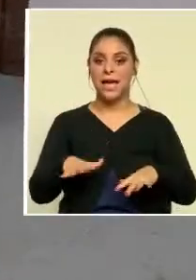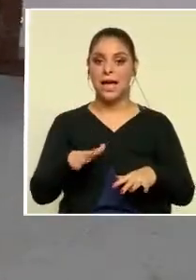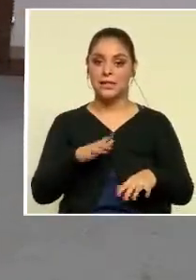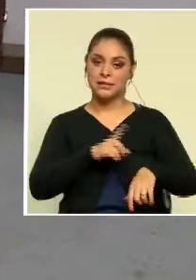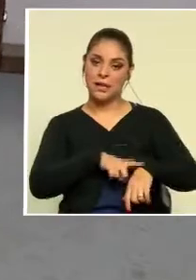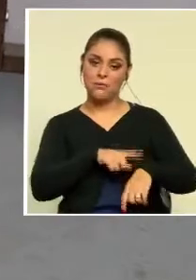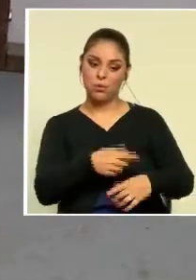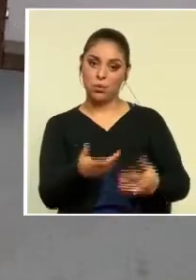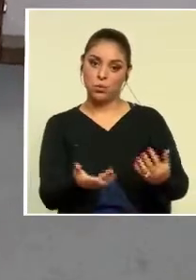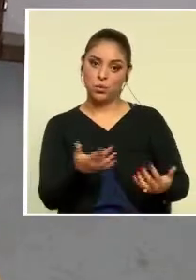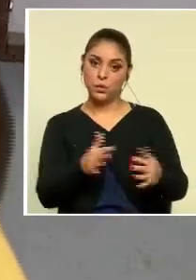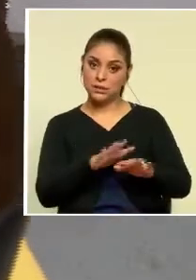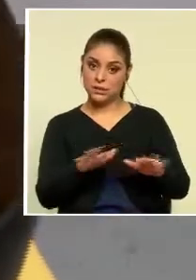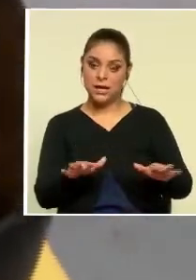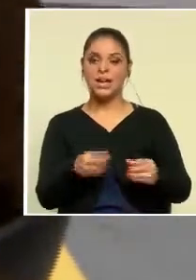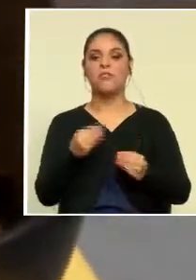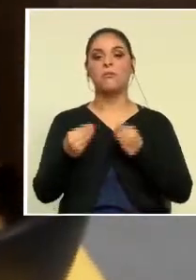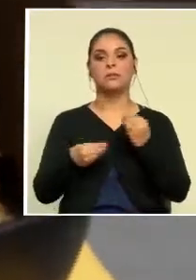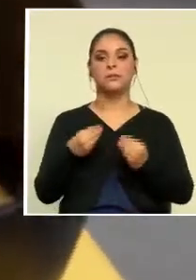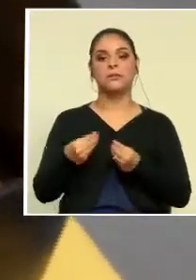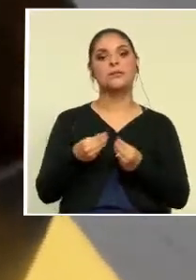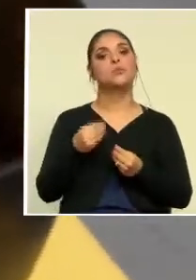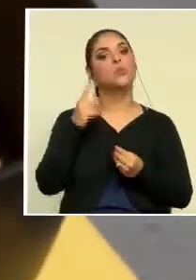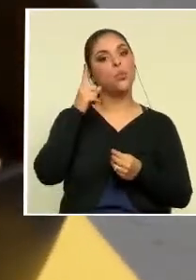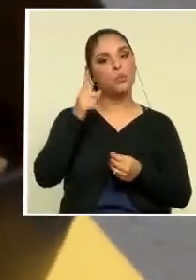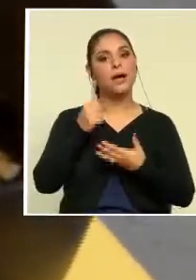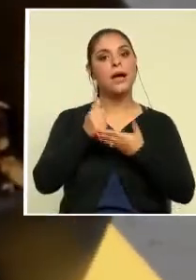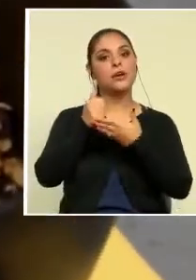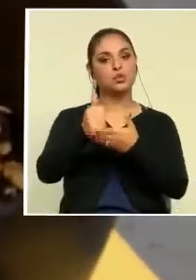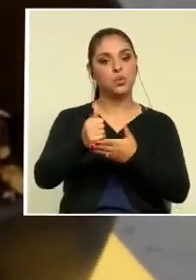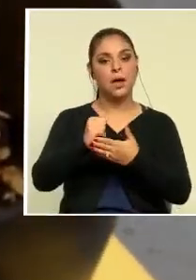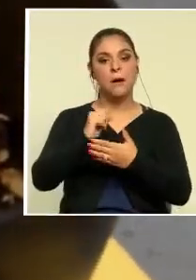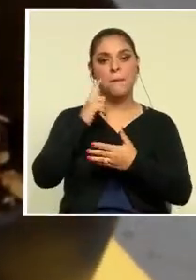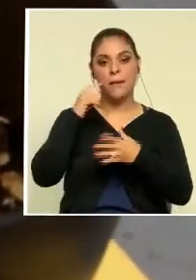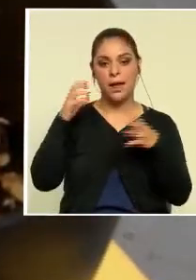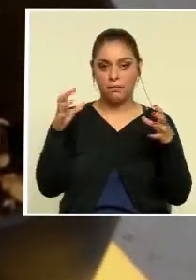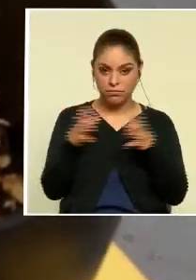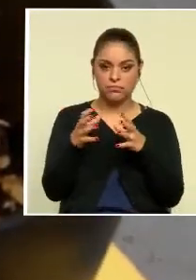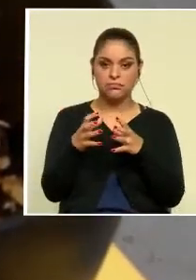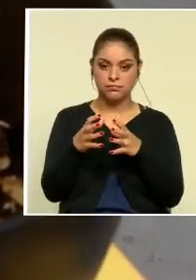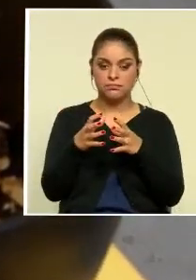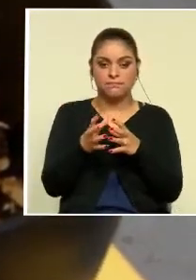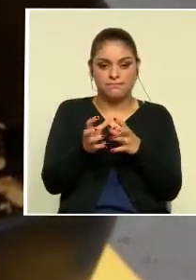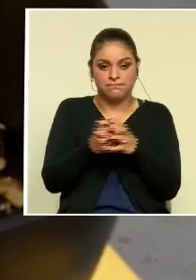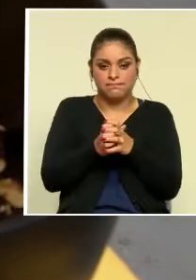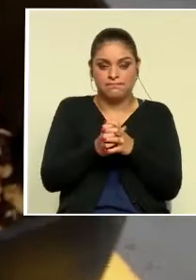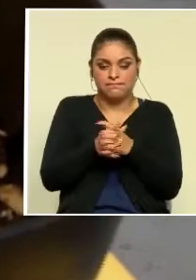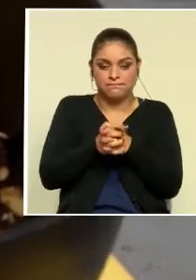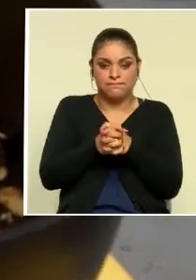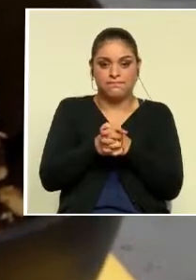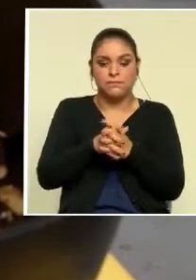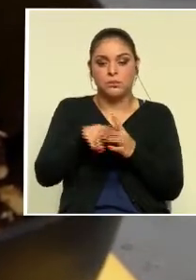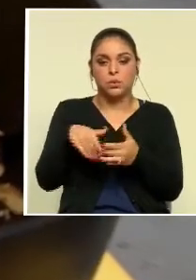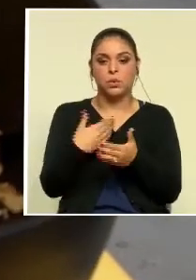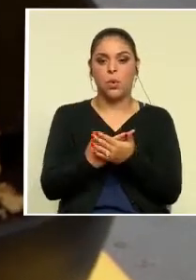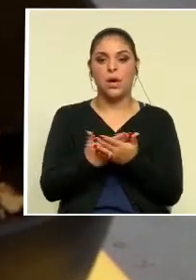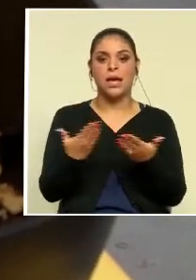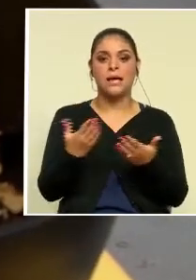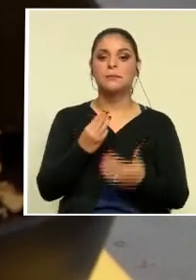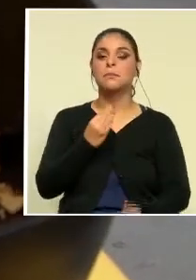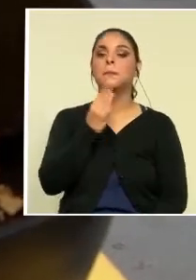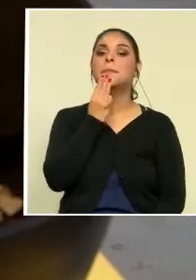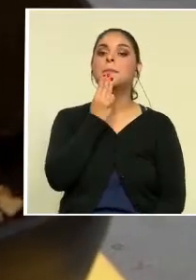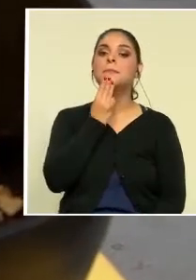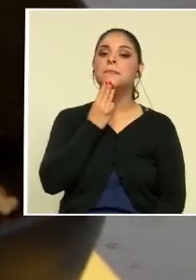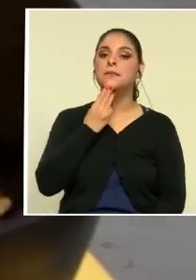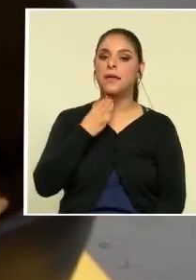de estar cocinado le vamos a agregar lo que le va a ayudar a cambiarse exacto a pegarse a toda esa masa que es miel de